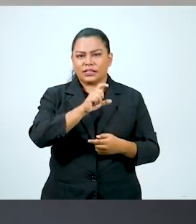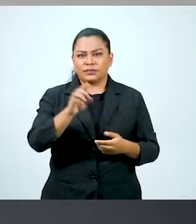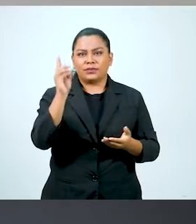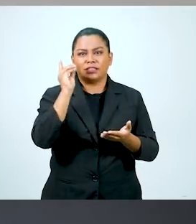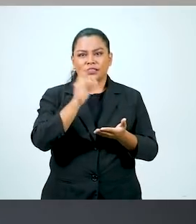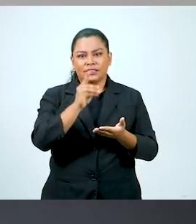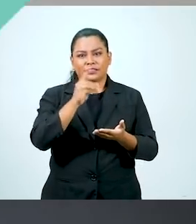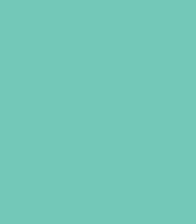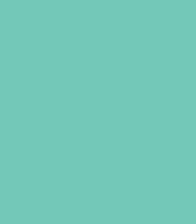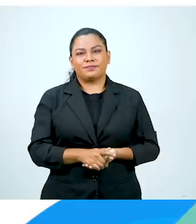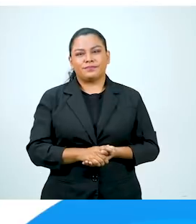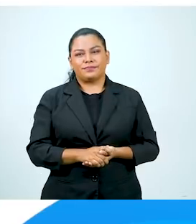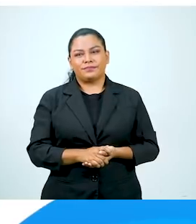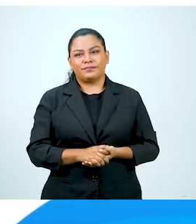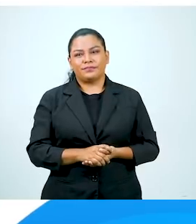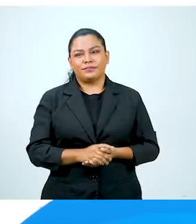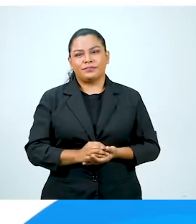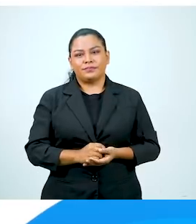semana didáctica.